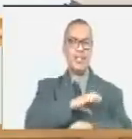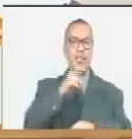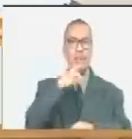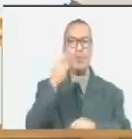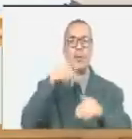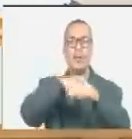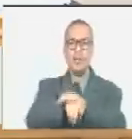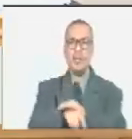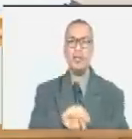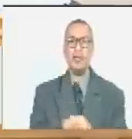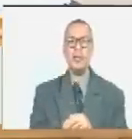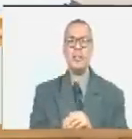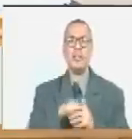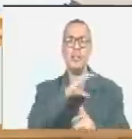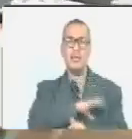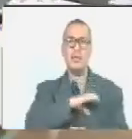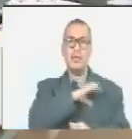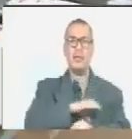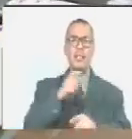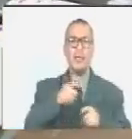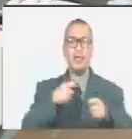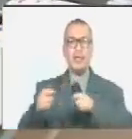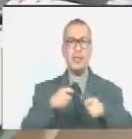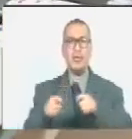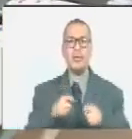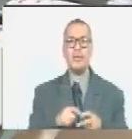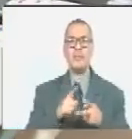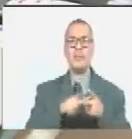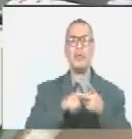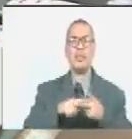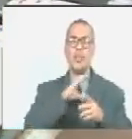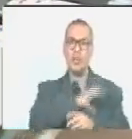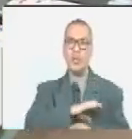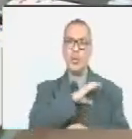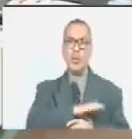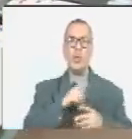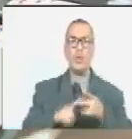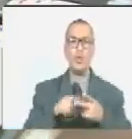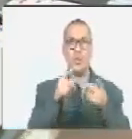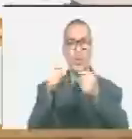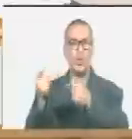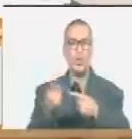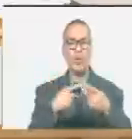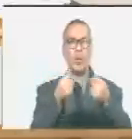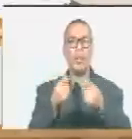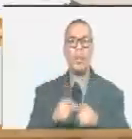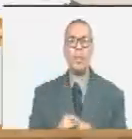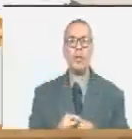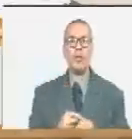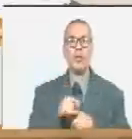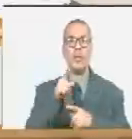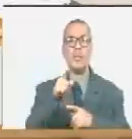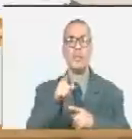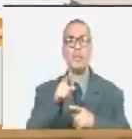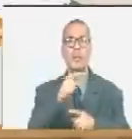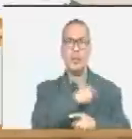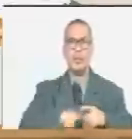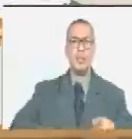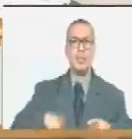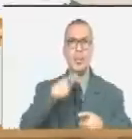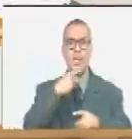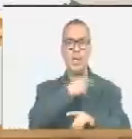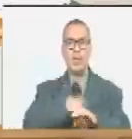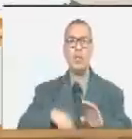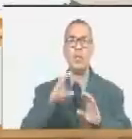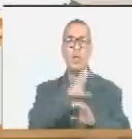Política Interior, de la Comisión de Contraloría, de la Comisión de Economía, y estará presidida por el